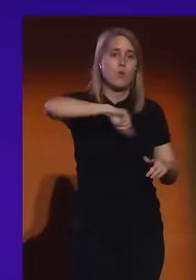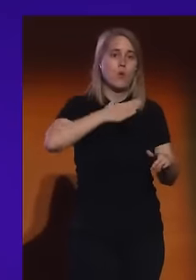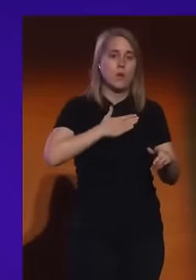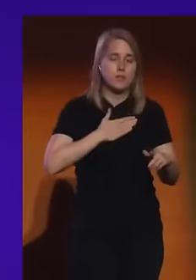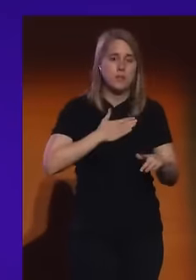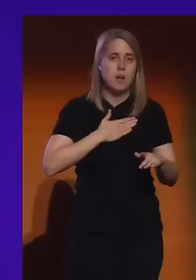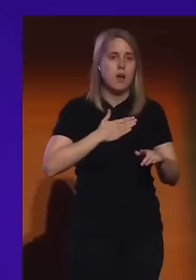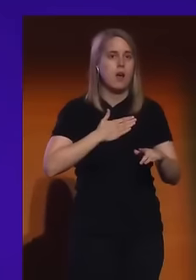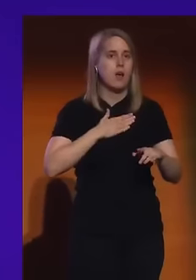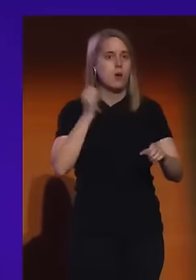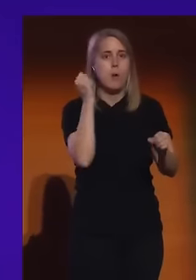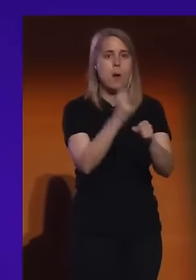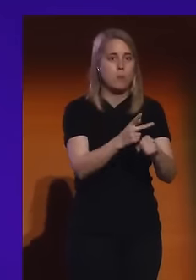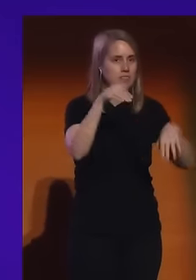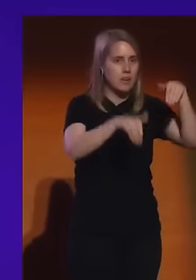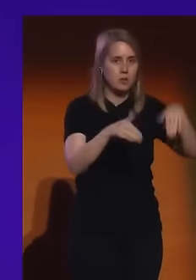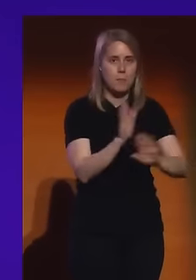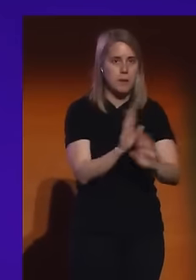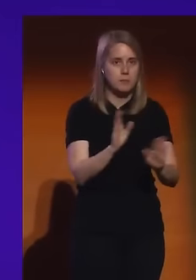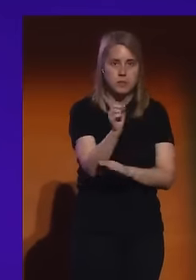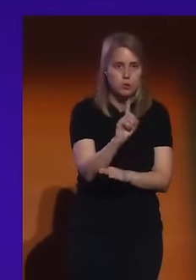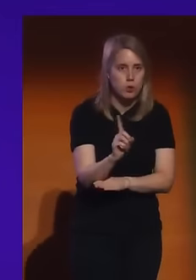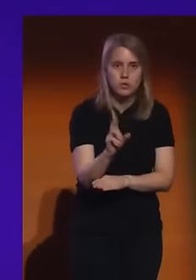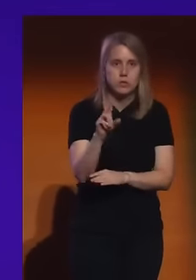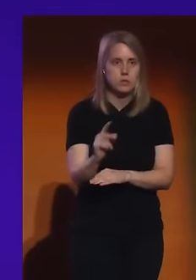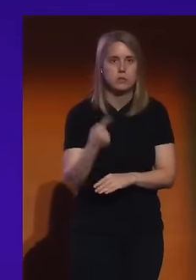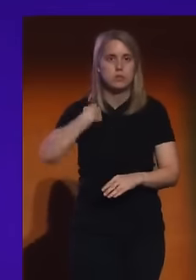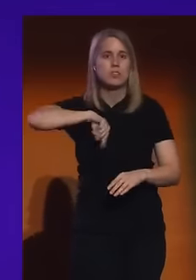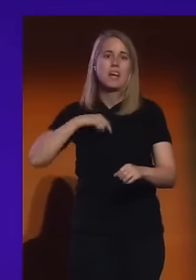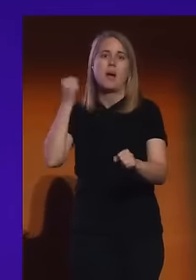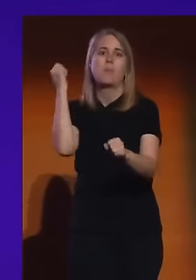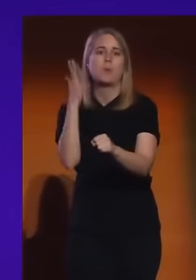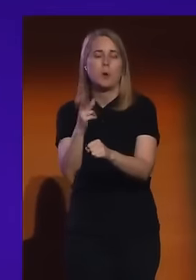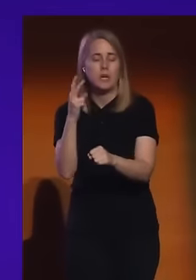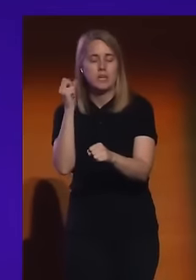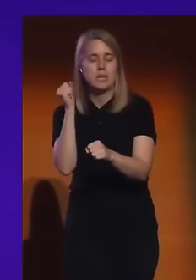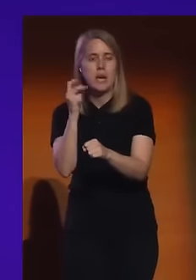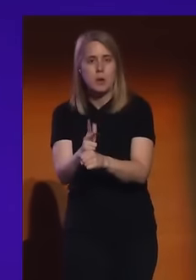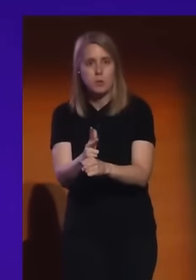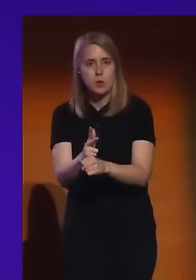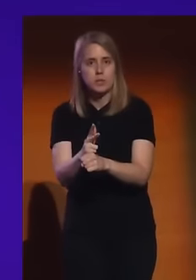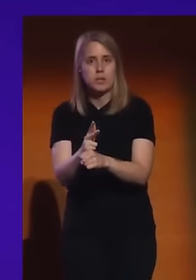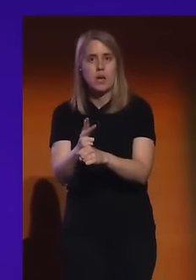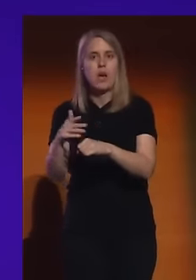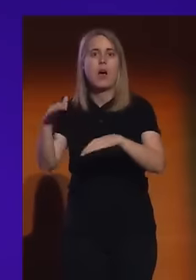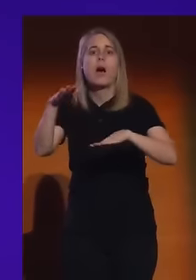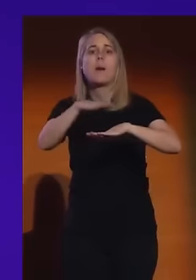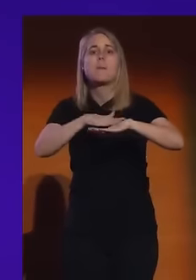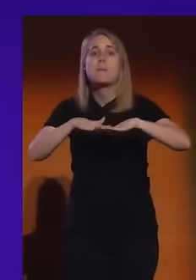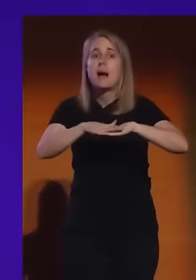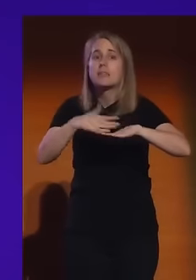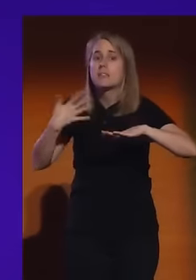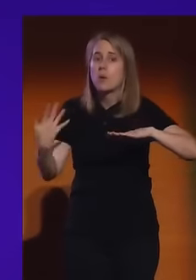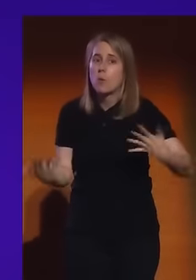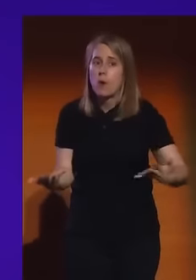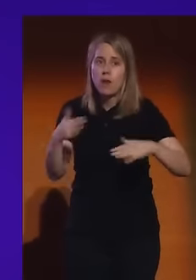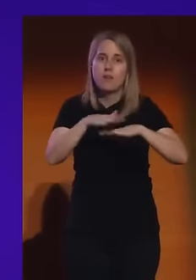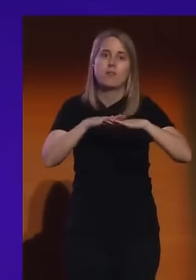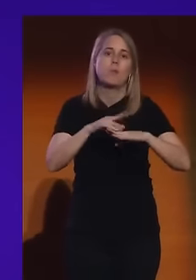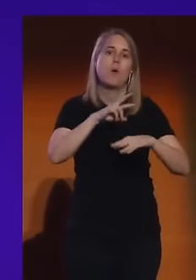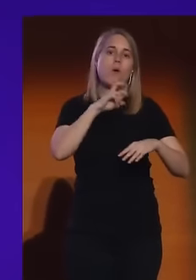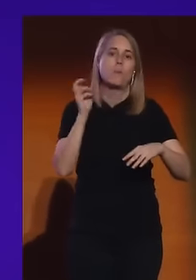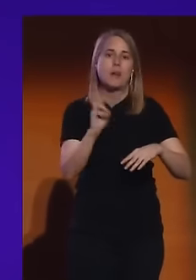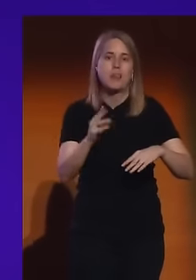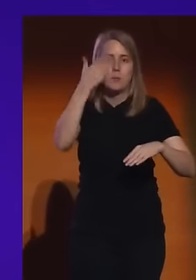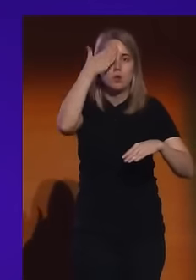nuestra no es solo una apuesta electoral la nuestra es una apuesta que se basa y se cima en cambiar los